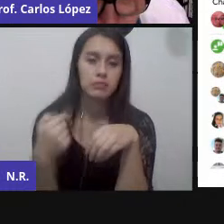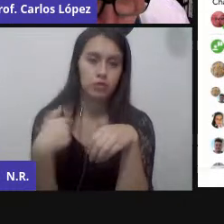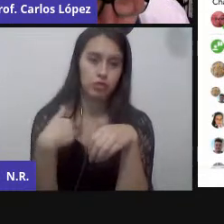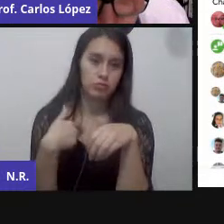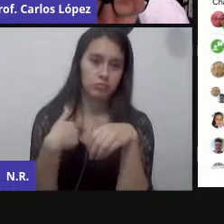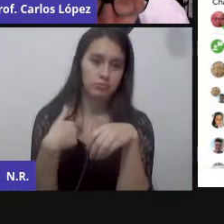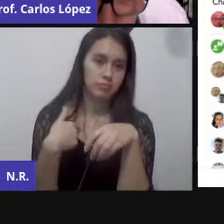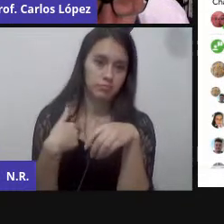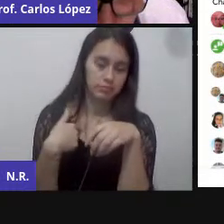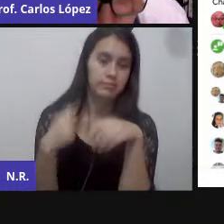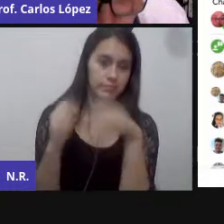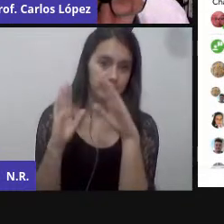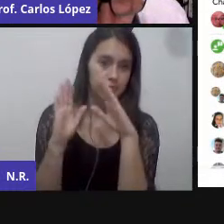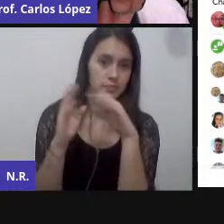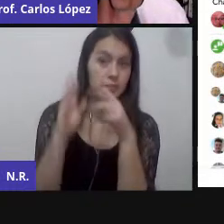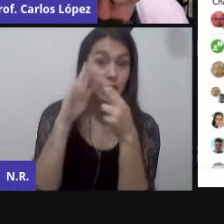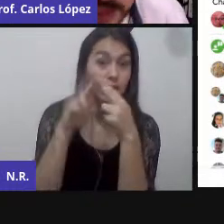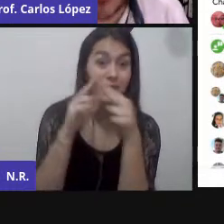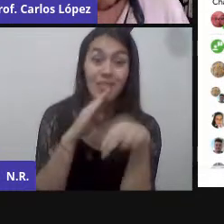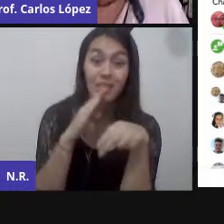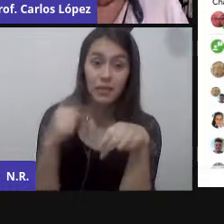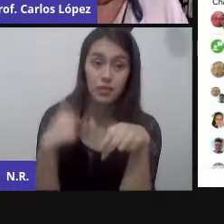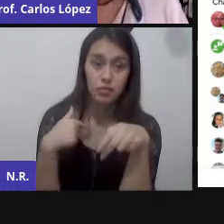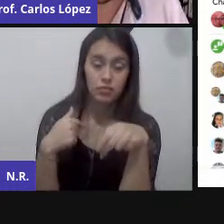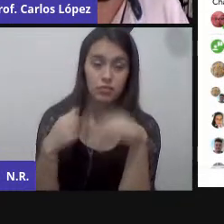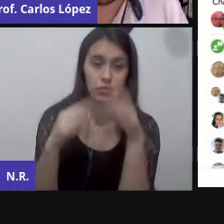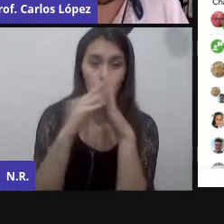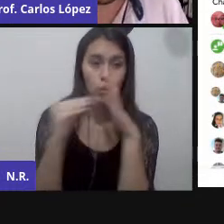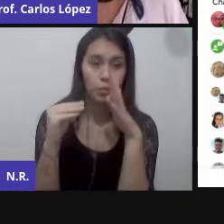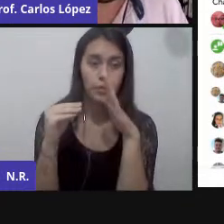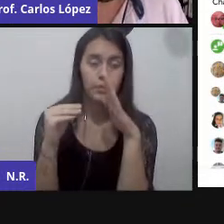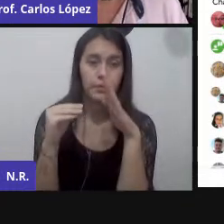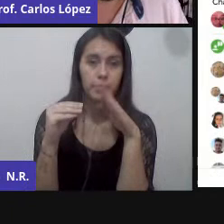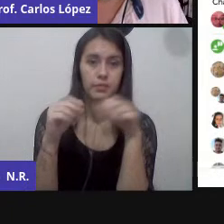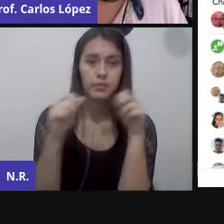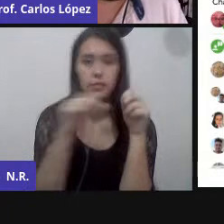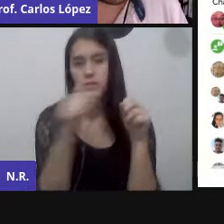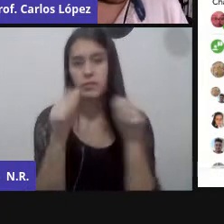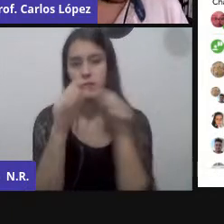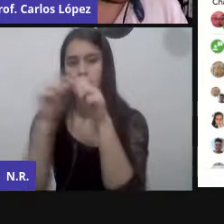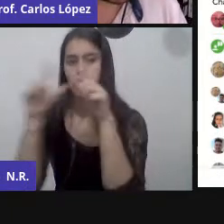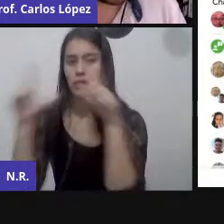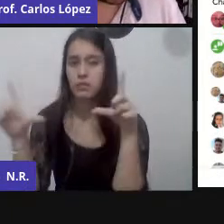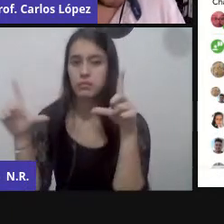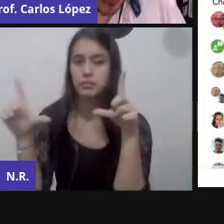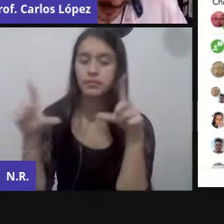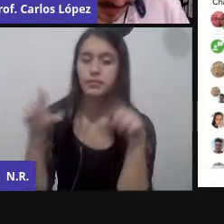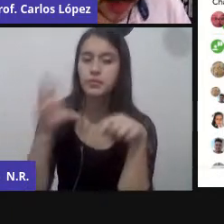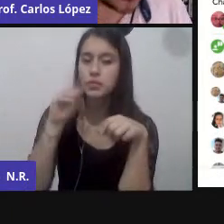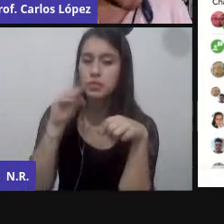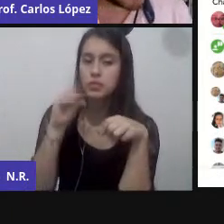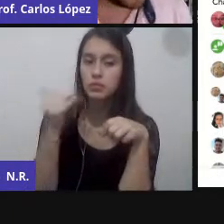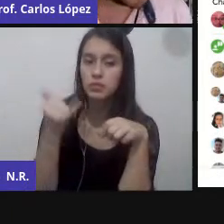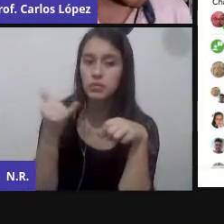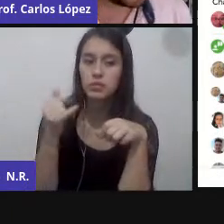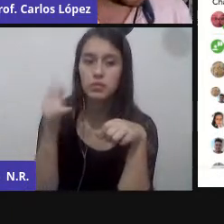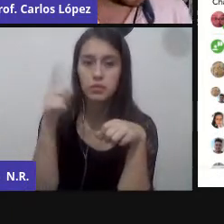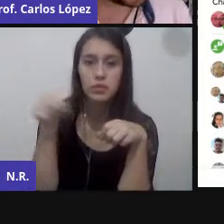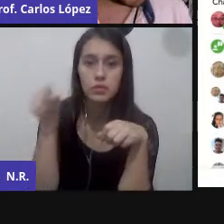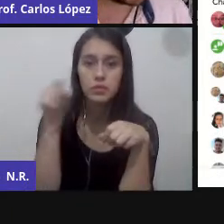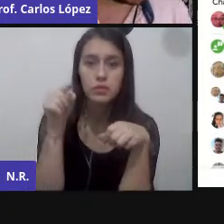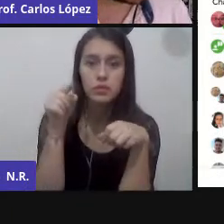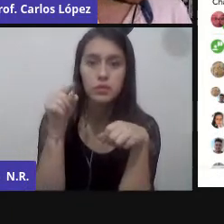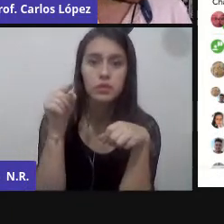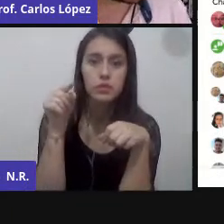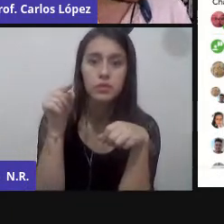la transmisión, ¿cierto? Copiar. Me voy nuevamente a StreamYard. ¿Se acuerdan? A ver si lo logro